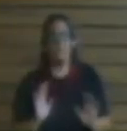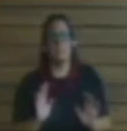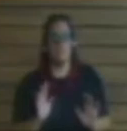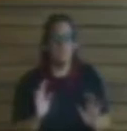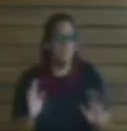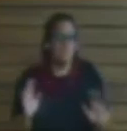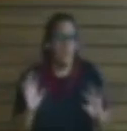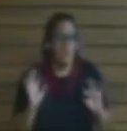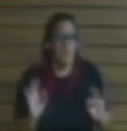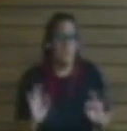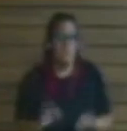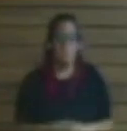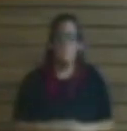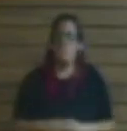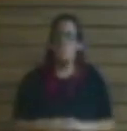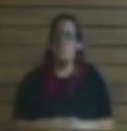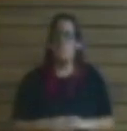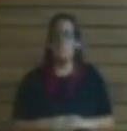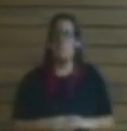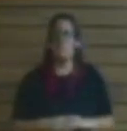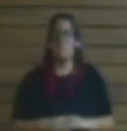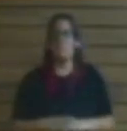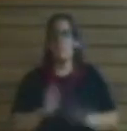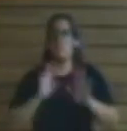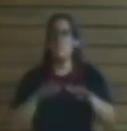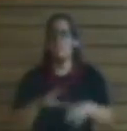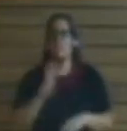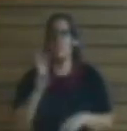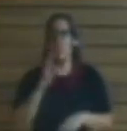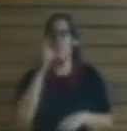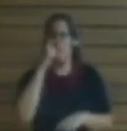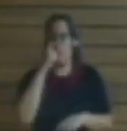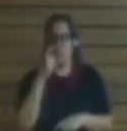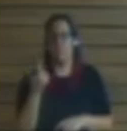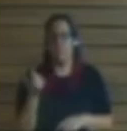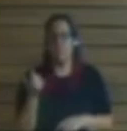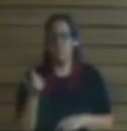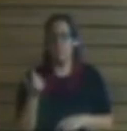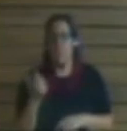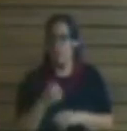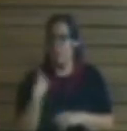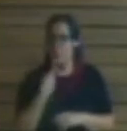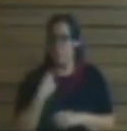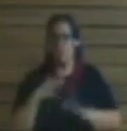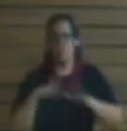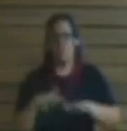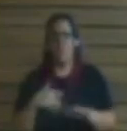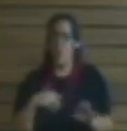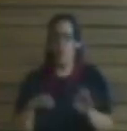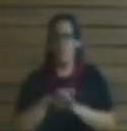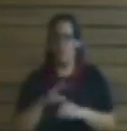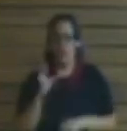Indignidad. ¿De la manifestación del día 3 de junio? Pues claro. Todos los que salimos estábamos